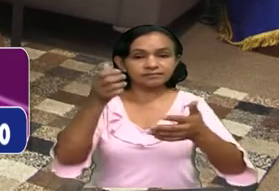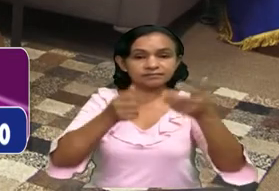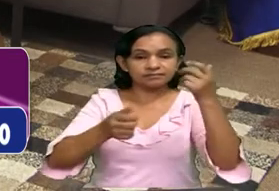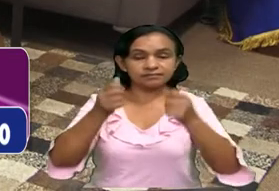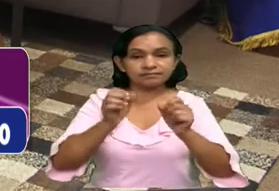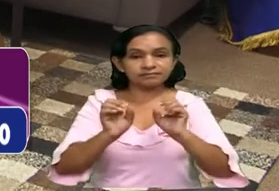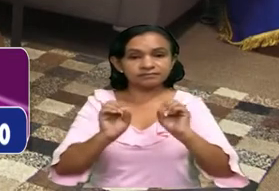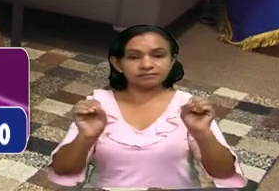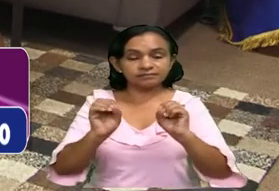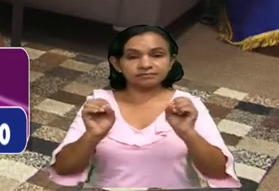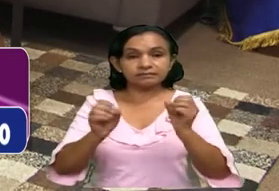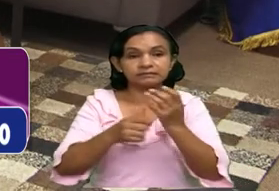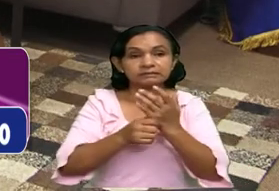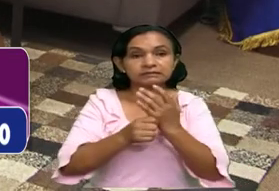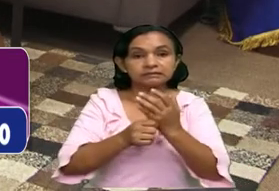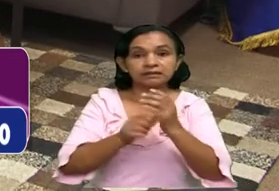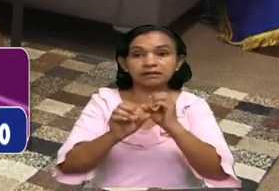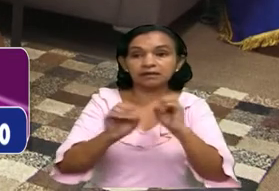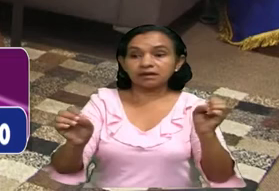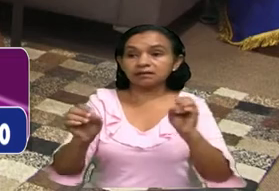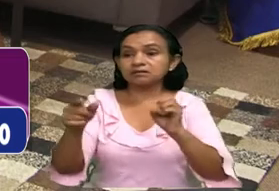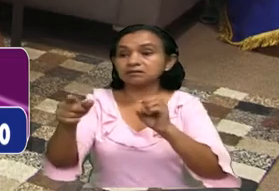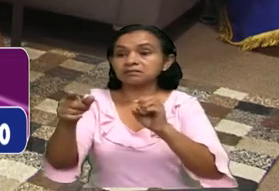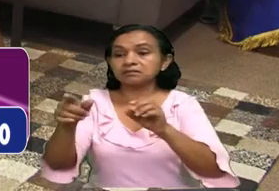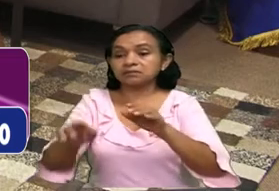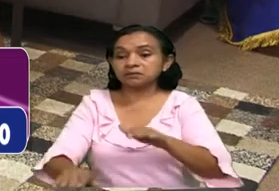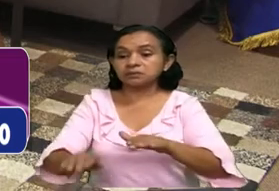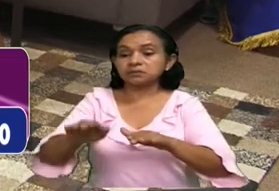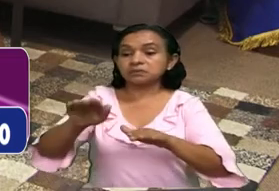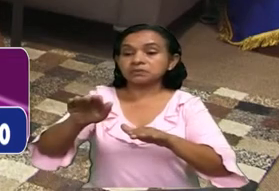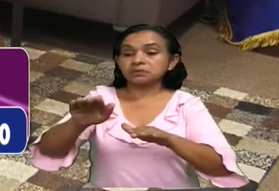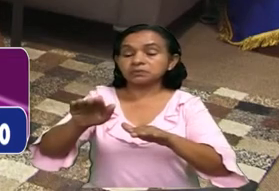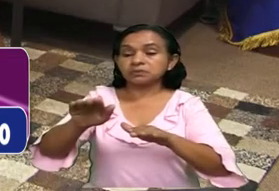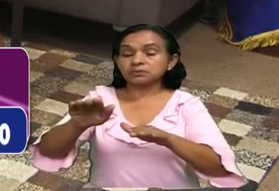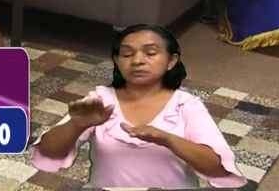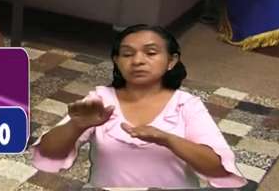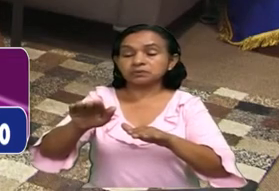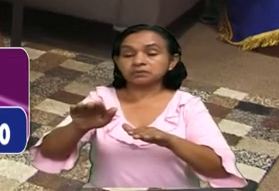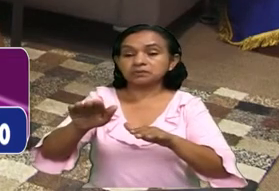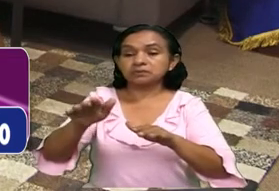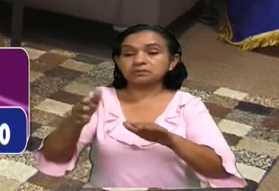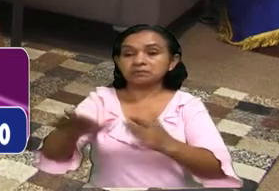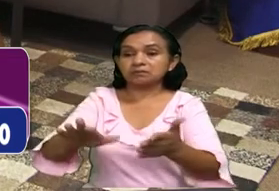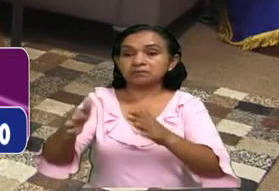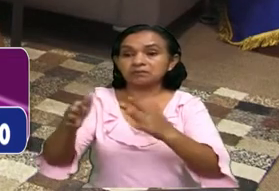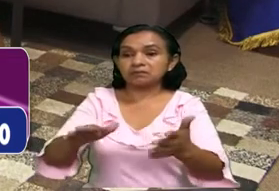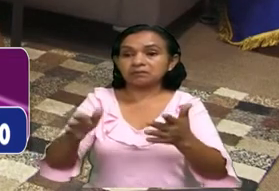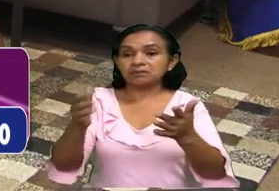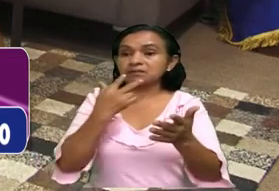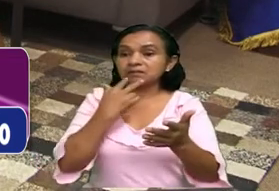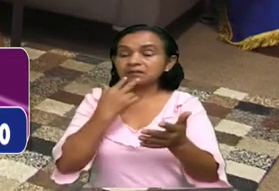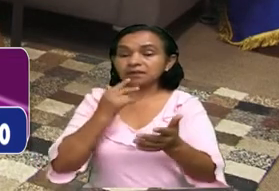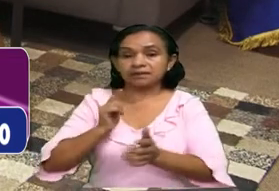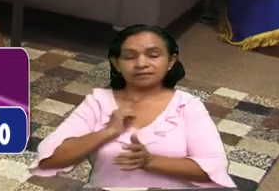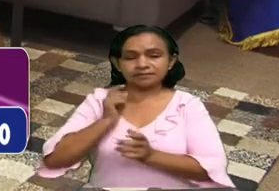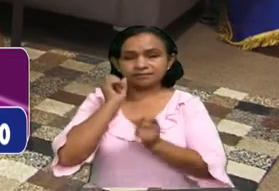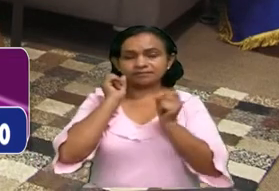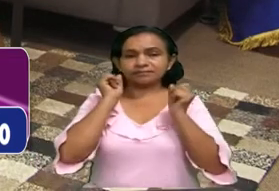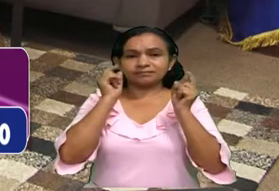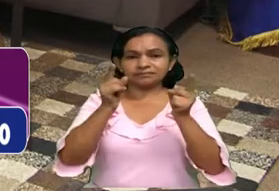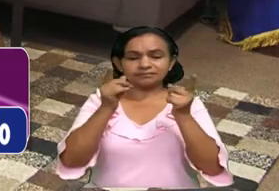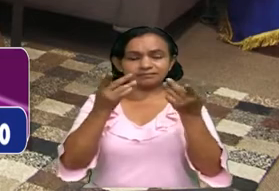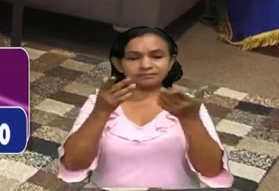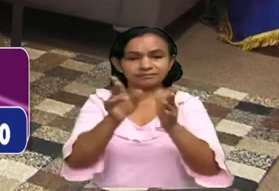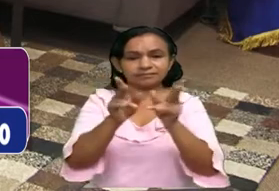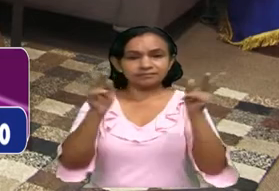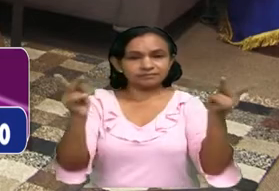quedando sin carne, se están quedando sin ternero los productores en el país. Vimos esos titulares en algunos medios que tratan de desinformar al país. Y dentro de